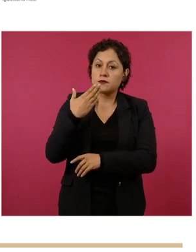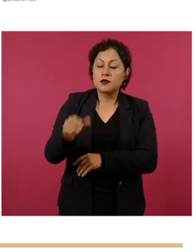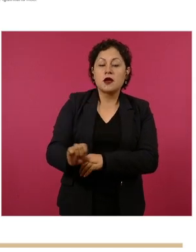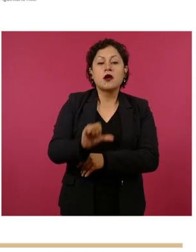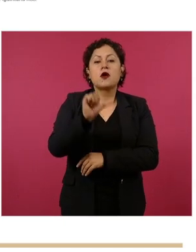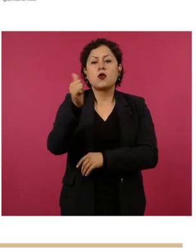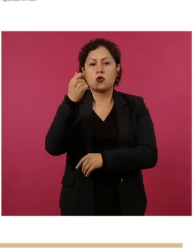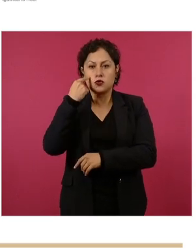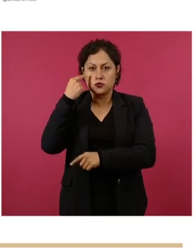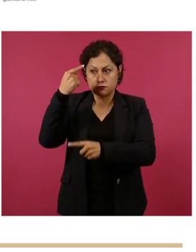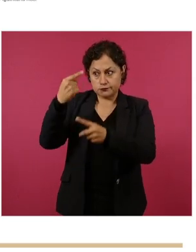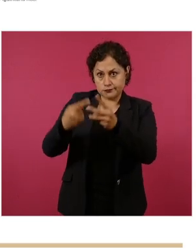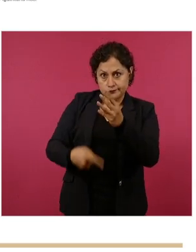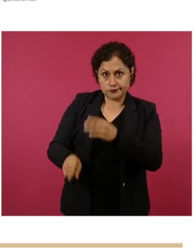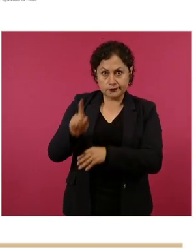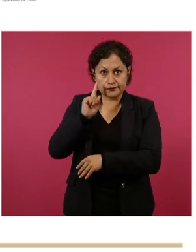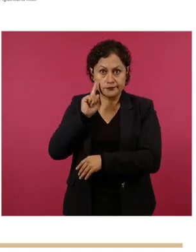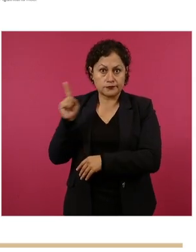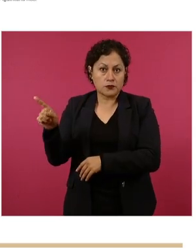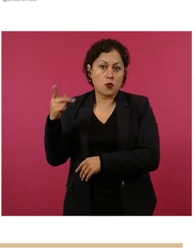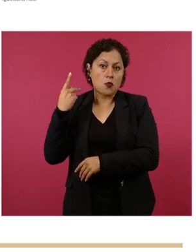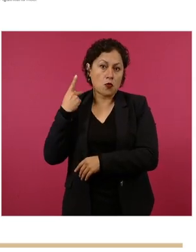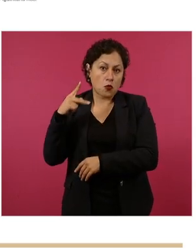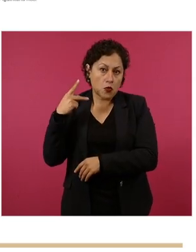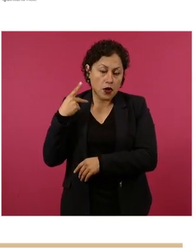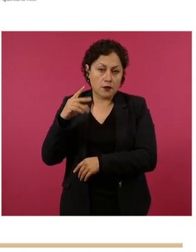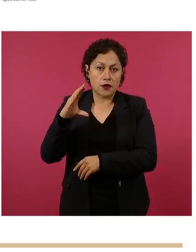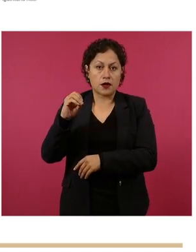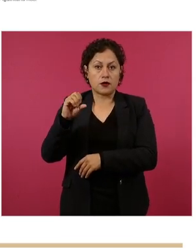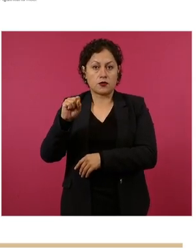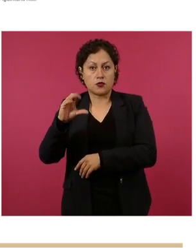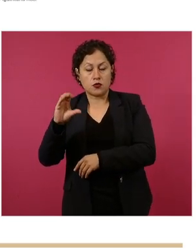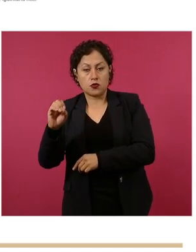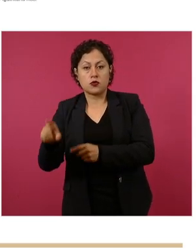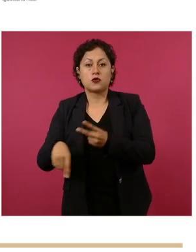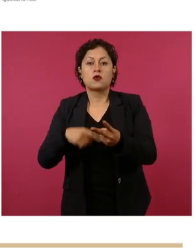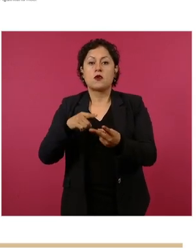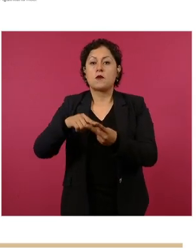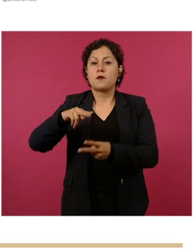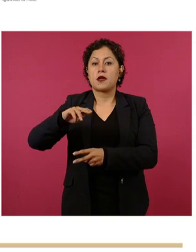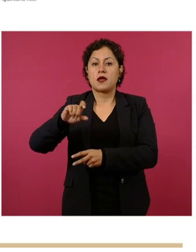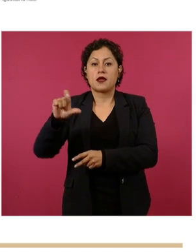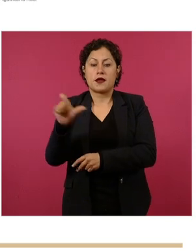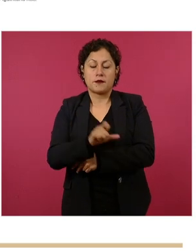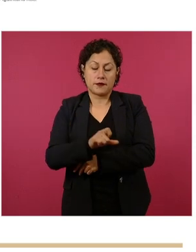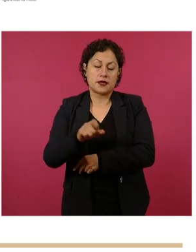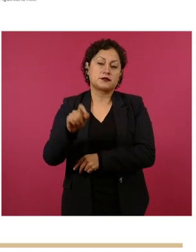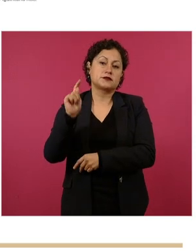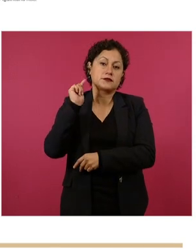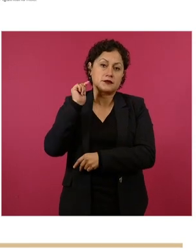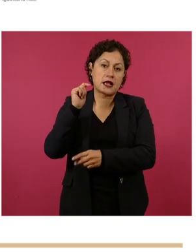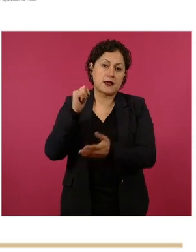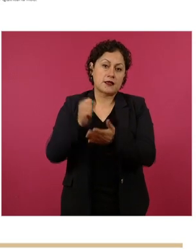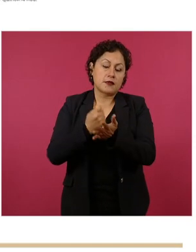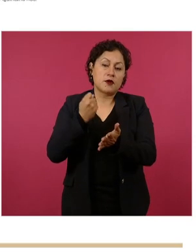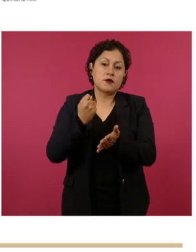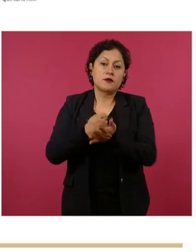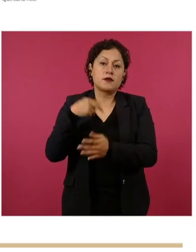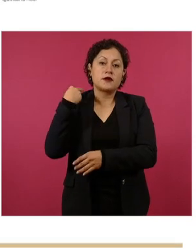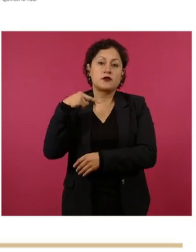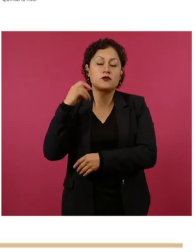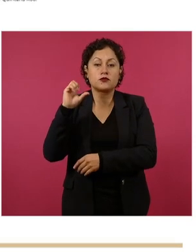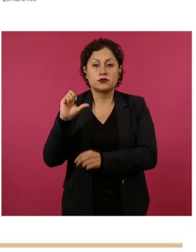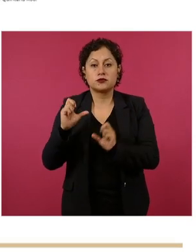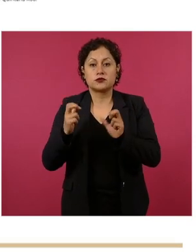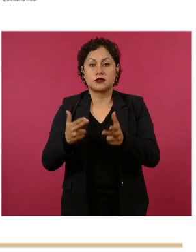pena mencionarlas. Por ejemplo, en Puebla, Costco, franquicias Pemex en Tamaulipas, Veracruz, Guanajuato y Chiapas, Winstar en